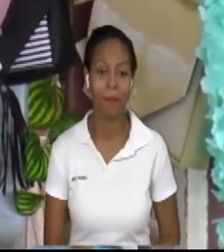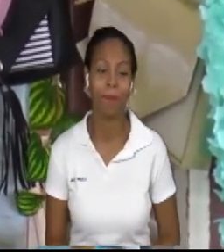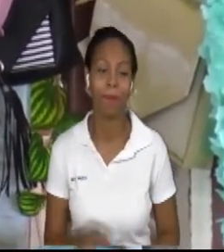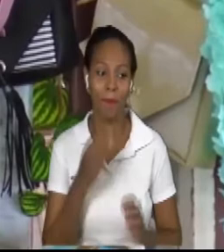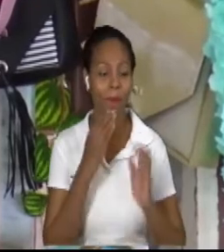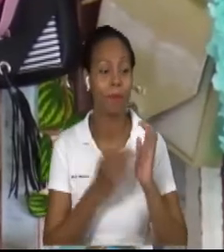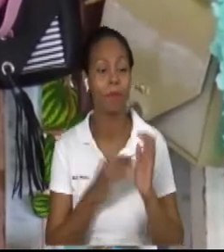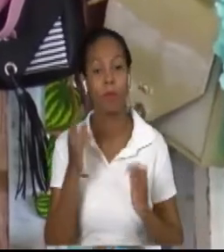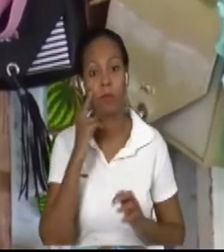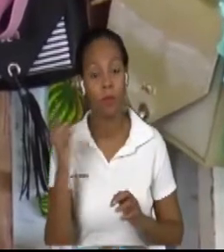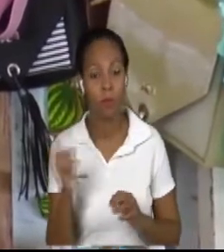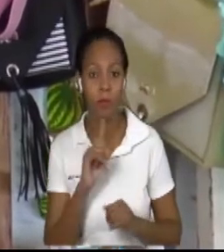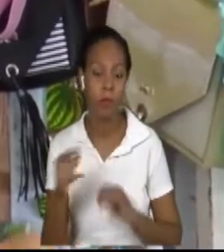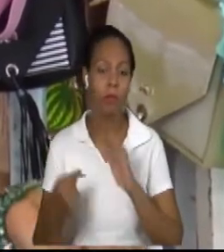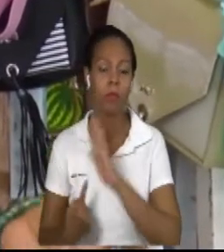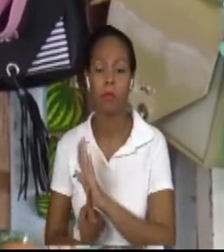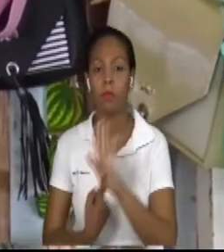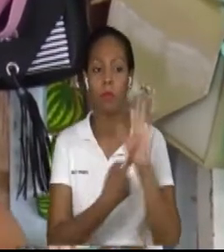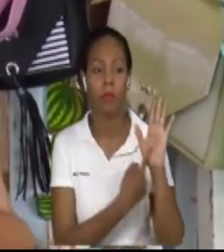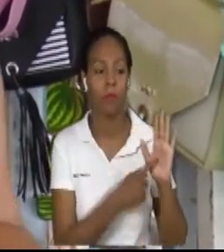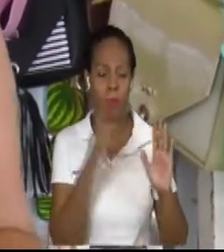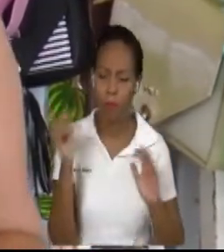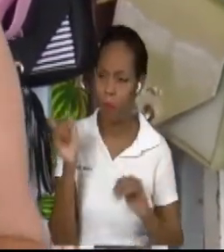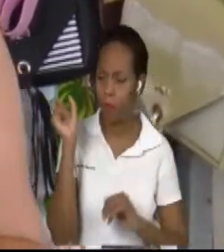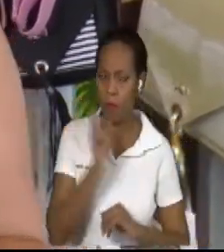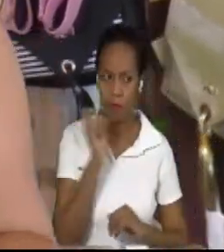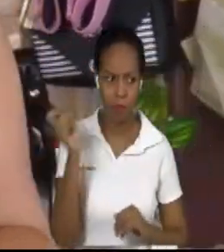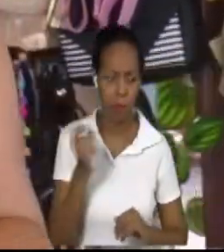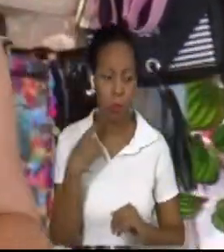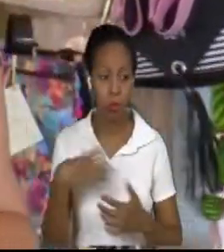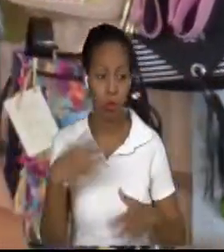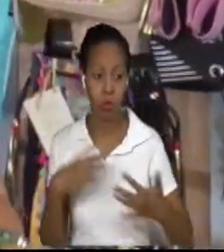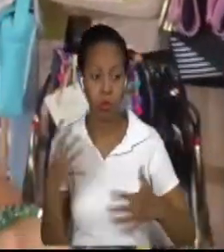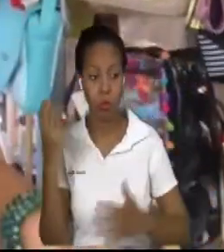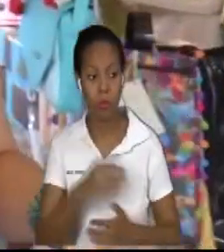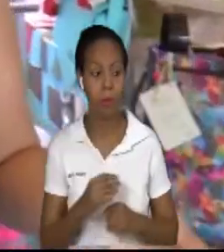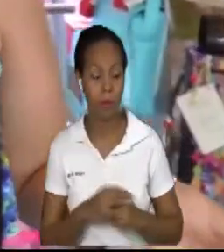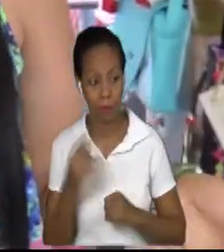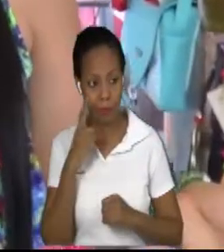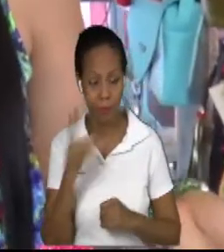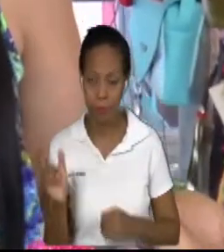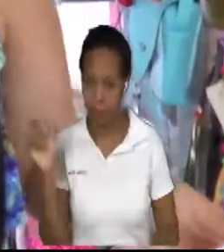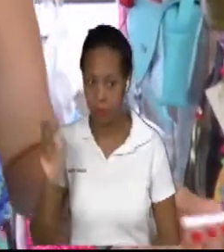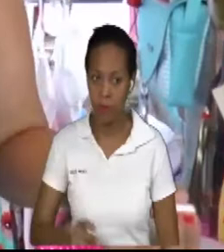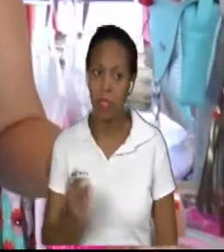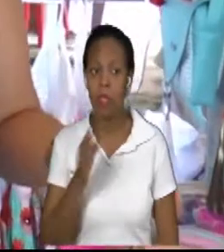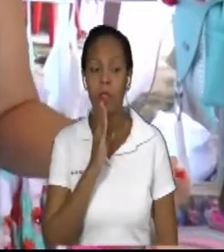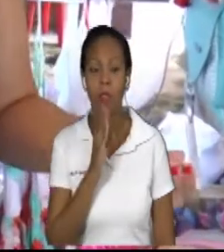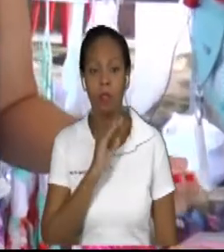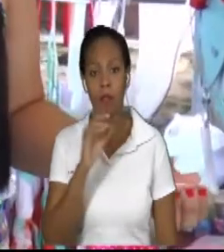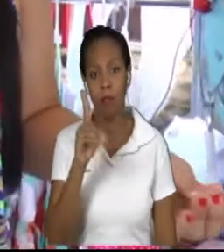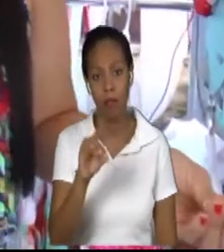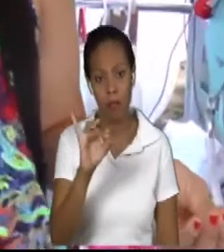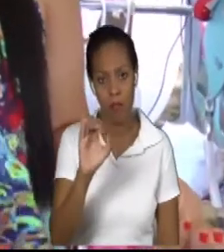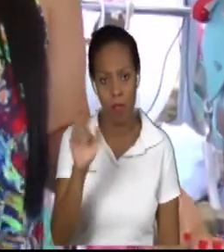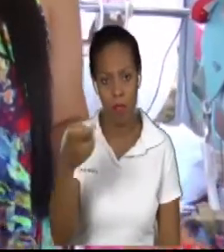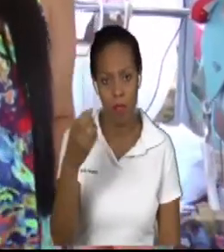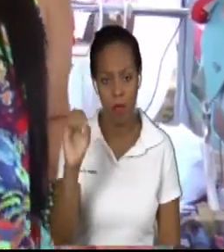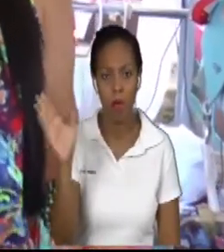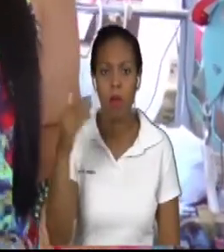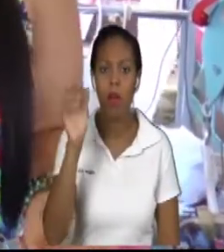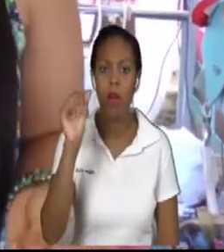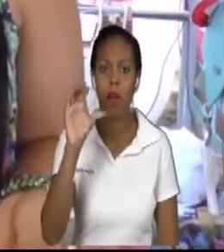personajes de la vida pública en nuestra ciudad. Uno de ellos, yo me voy a acercar por aquí, es el doctor Diego Acosta,